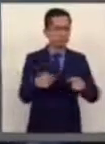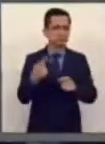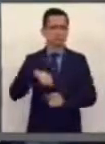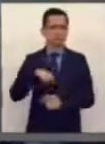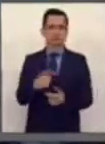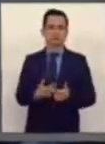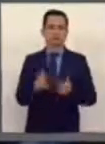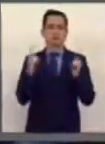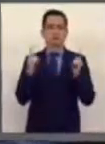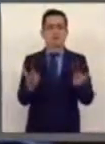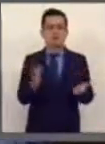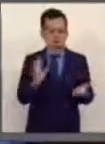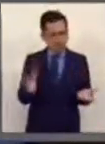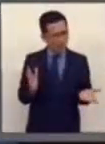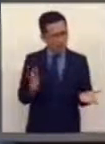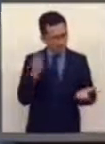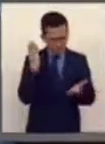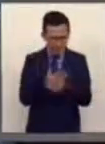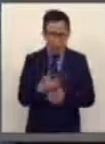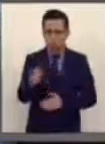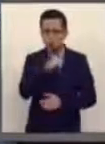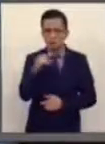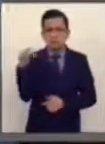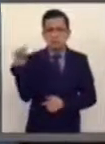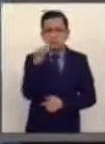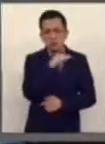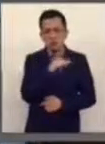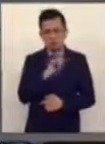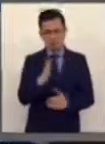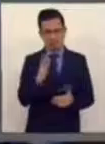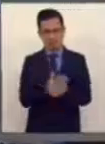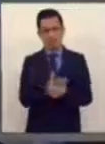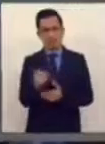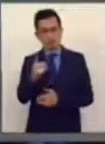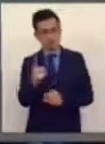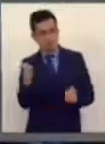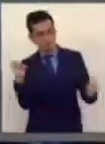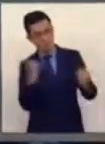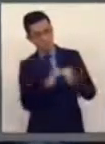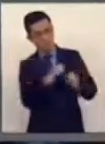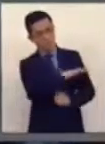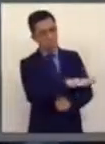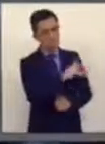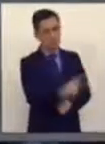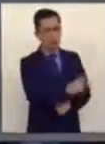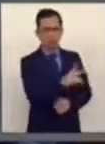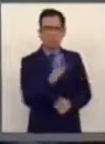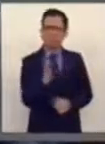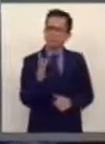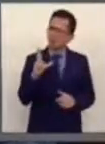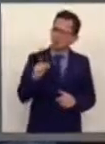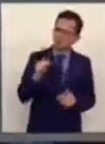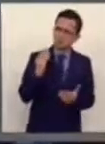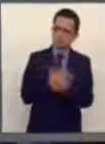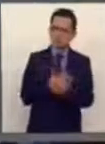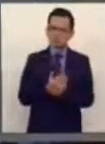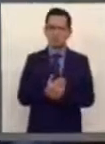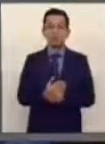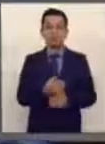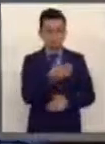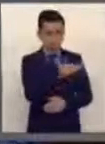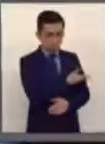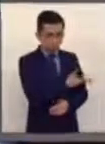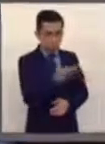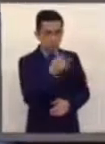Basta ya de hipocresías, no engañen al pueblo de México, a las mexicanas, a los mexicanos. Les